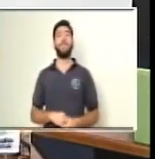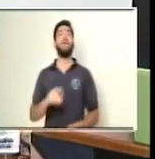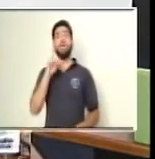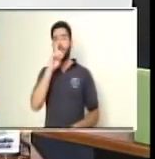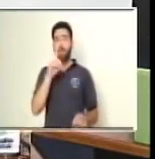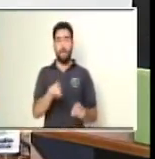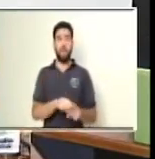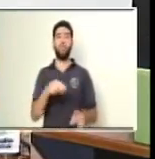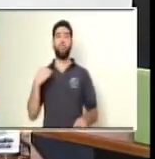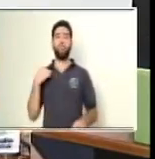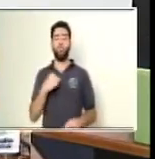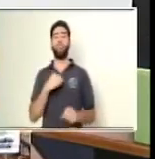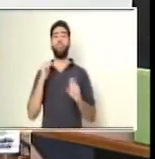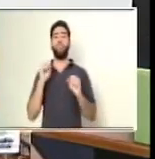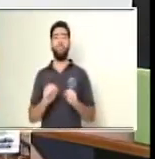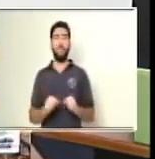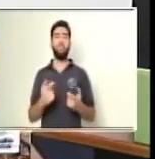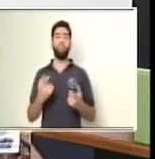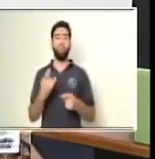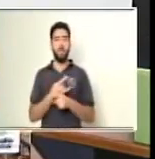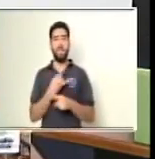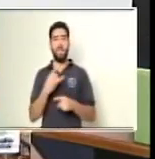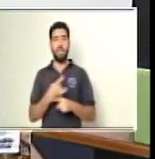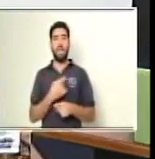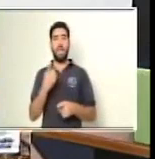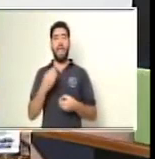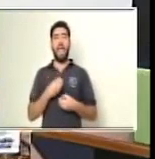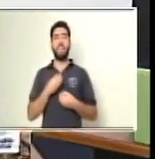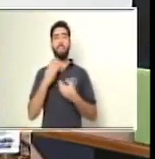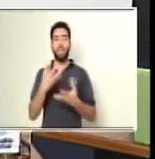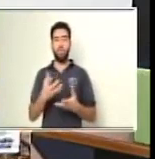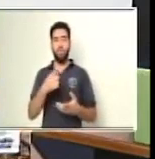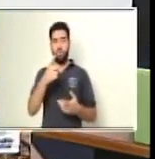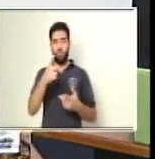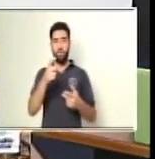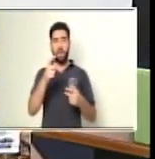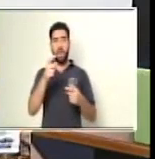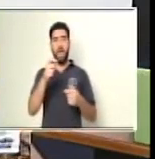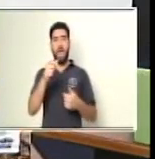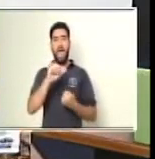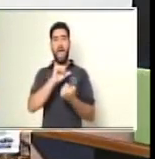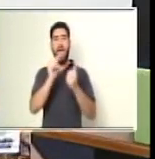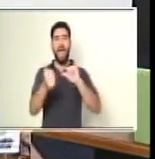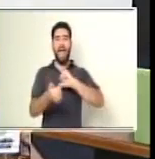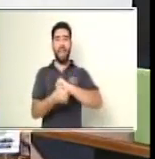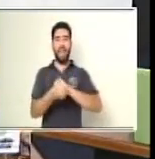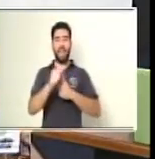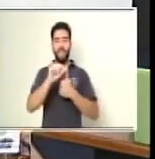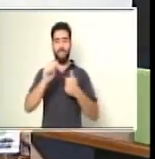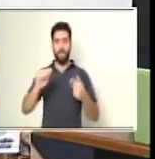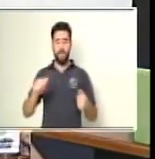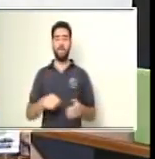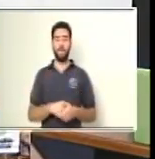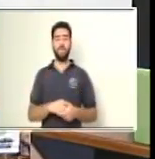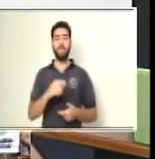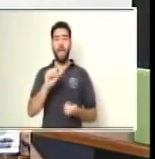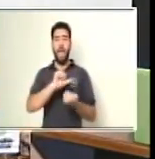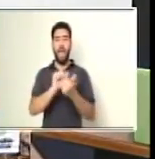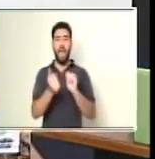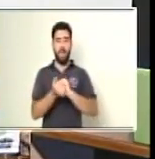lo podemos aplicar en expresiones algebraicas. En expresiones algebraicas sería de esta